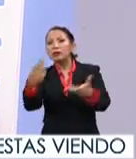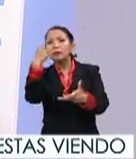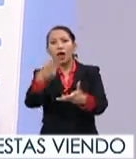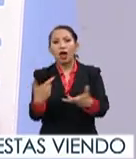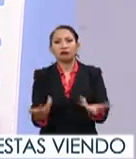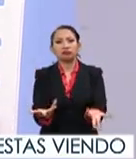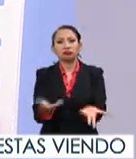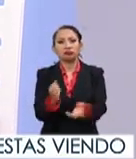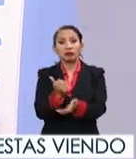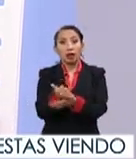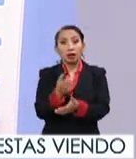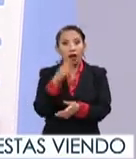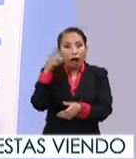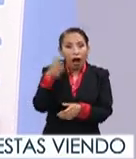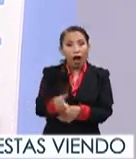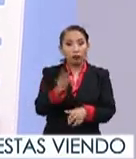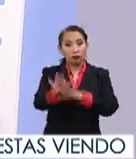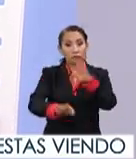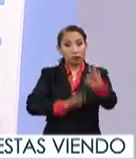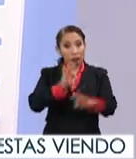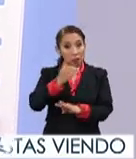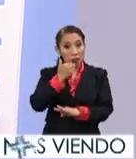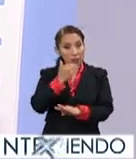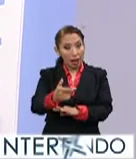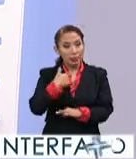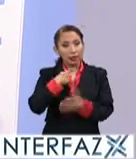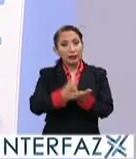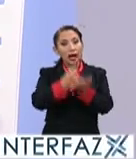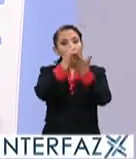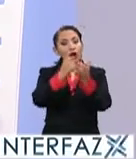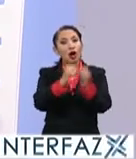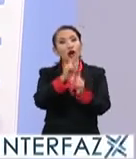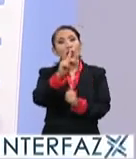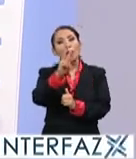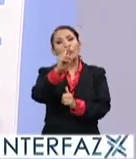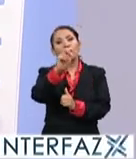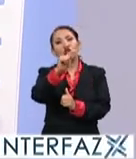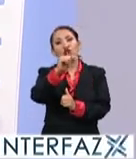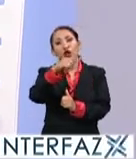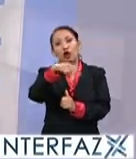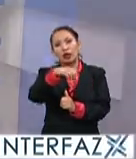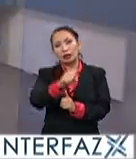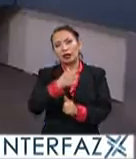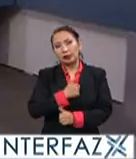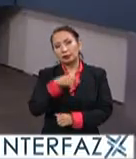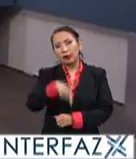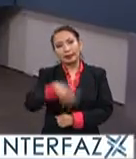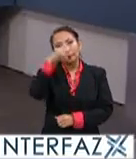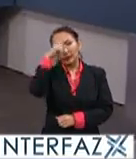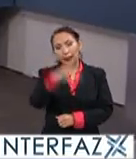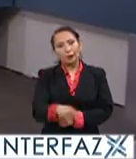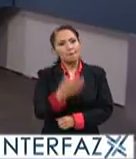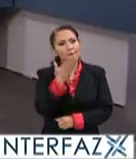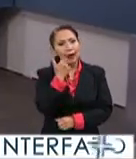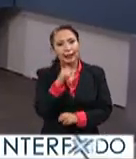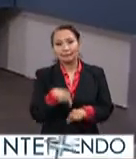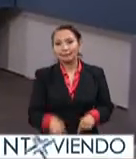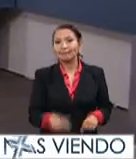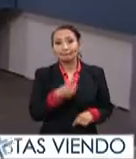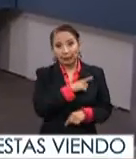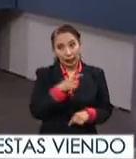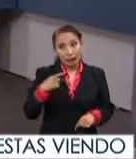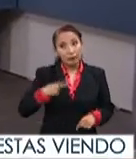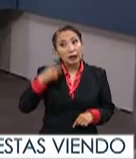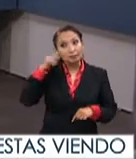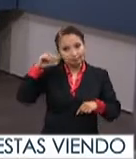ahí encontramos un tratamiento muy peculiar que es la terapia con protones, que desafortunadamente aquí en México no se hace y que se debería